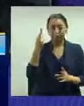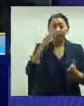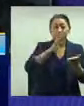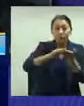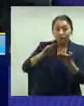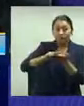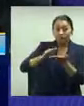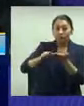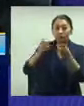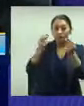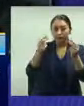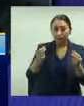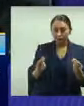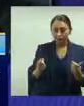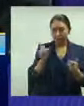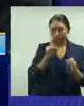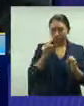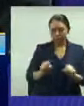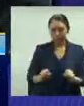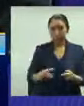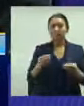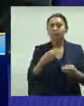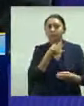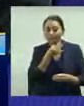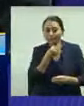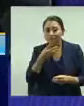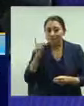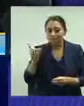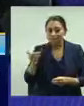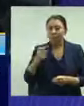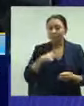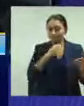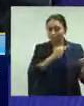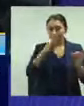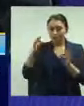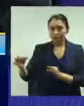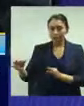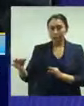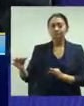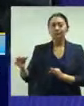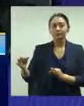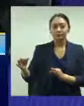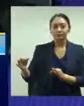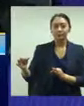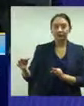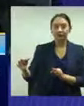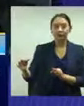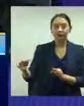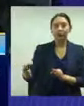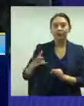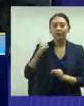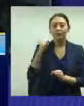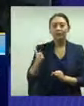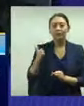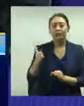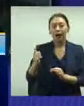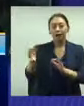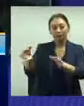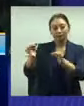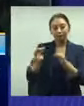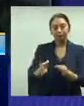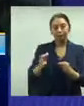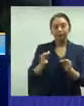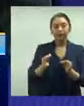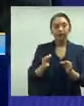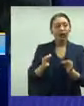casi imposible. Con mucho gusto, señor diputado, yo se lo he trasladado. De hecho, acá la cargo en sucio que me la presentó la doctora